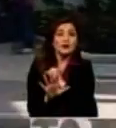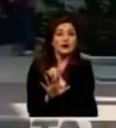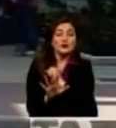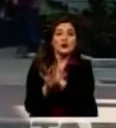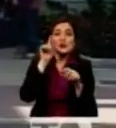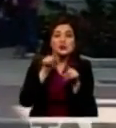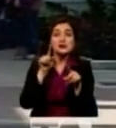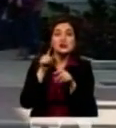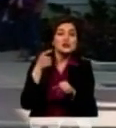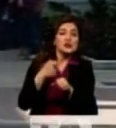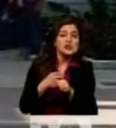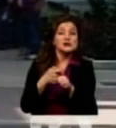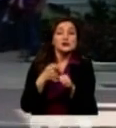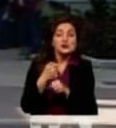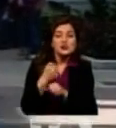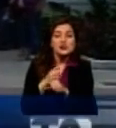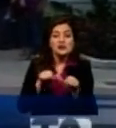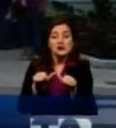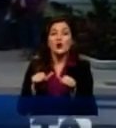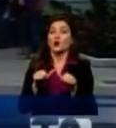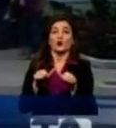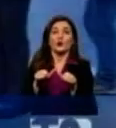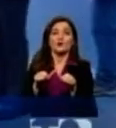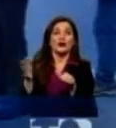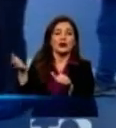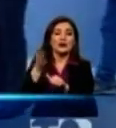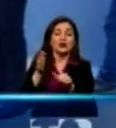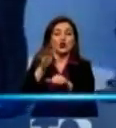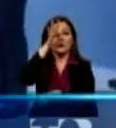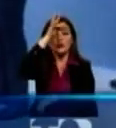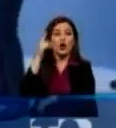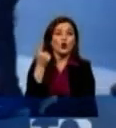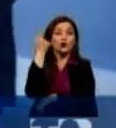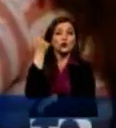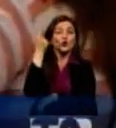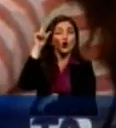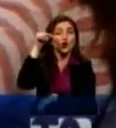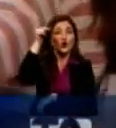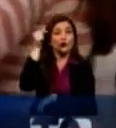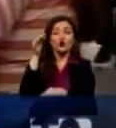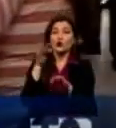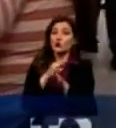logra concretar. Adicional, señala que el Hospital de Monte Sinaí no es la única obra del gobierno central que